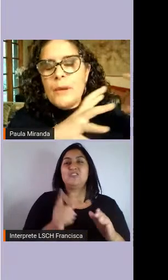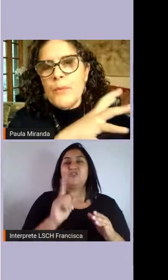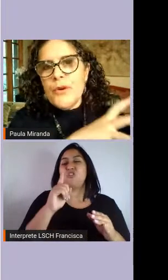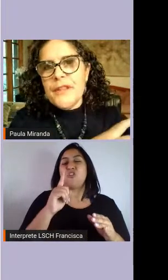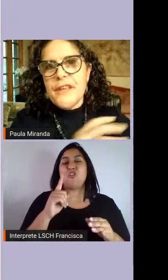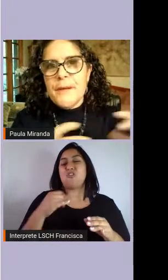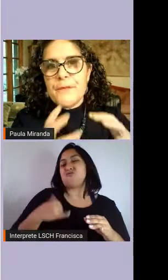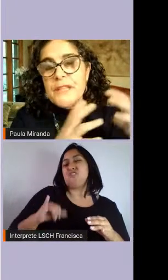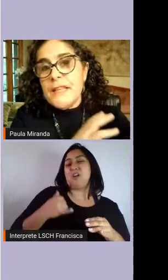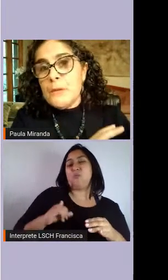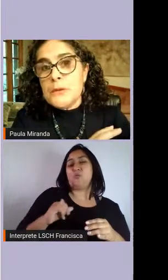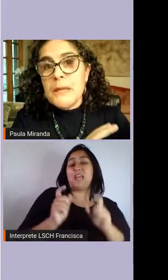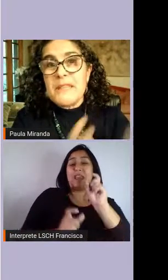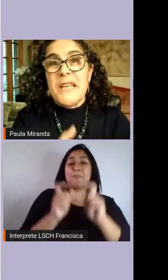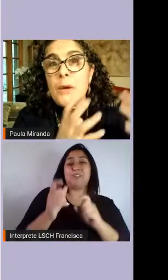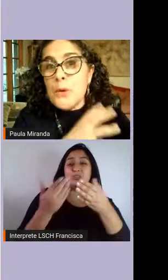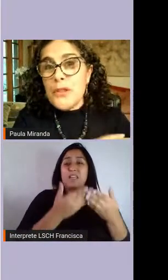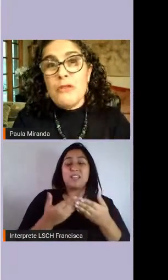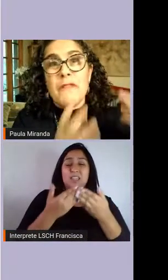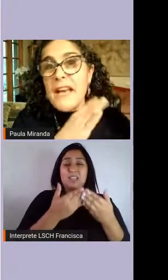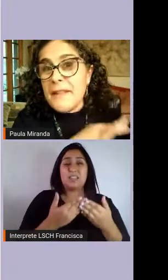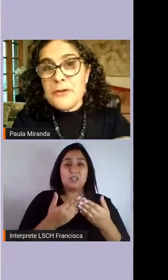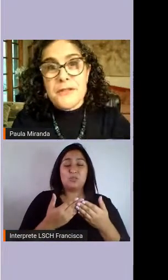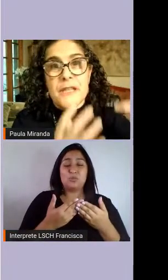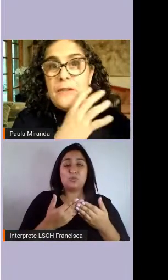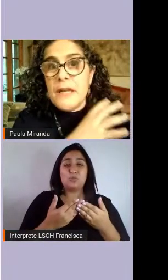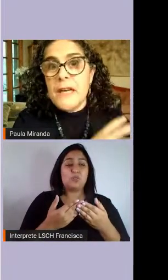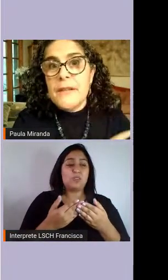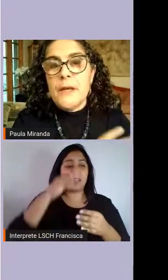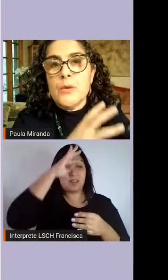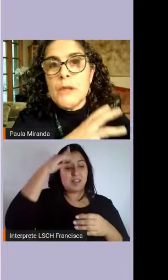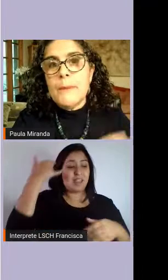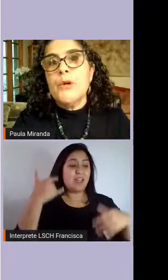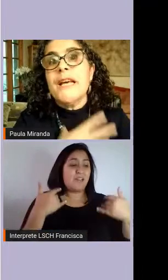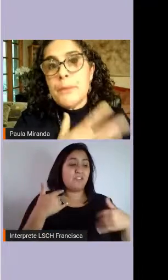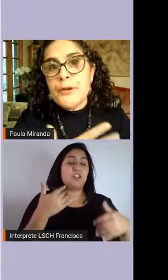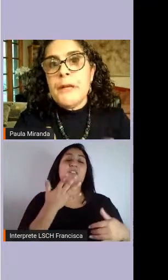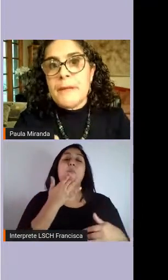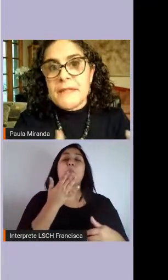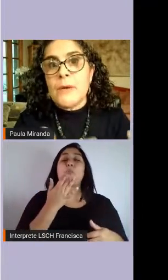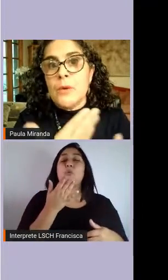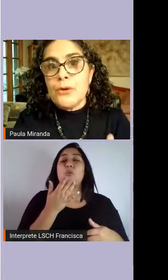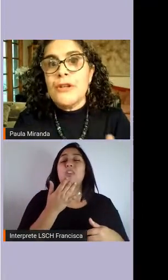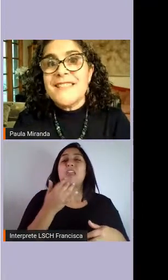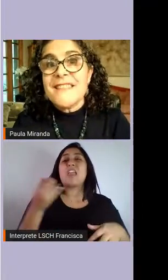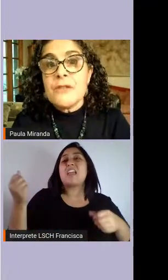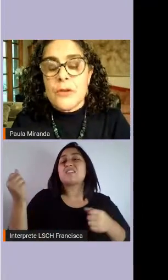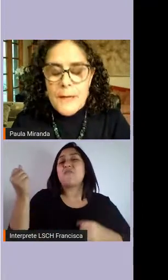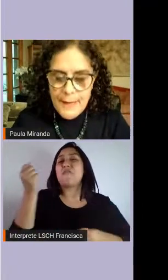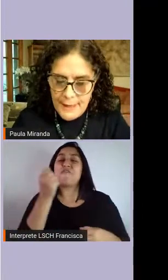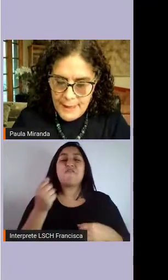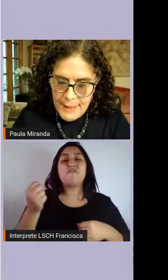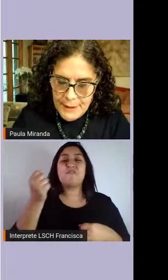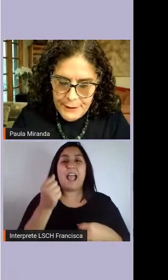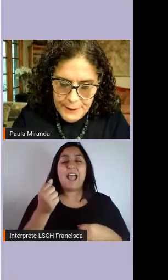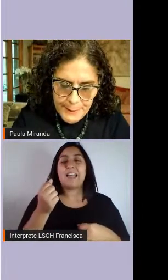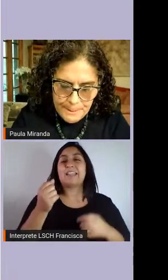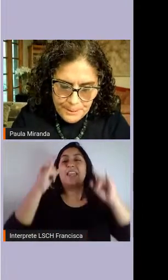época muy, muy de la cultura del espectáculo, de los bares, de los circos, de la cultura popular, pero del espectáculo, no de la